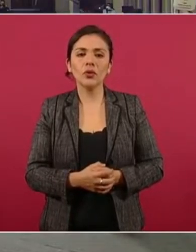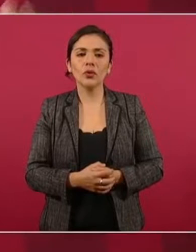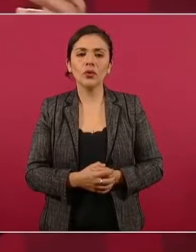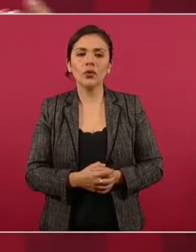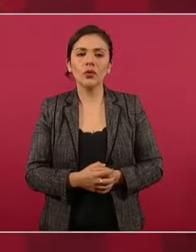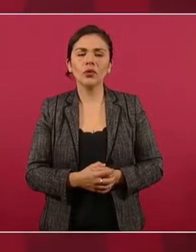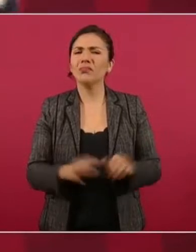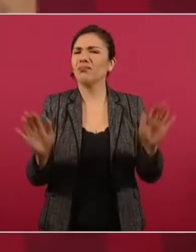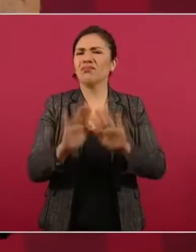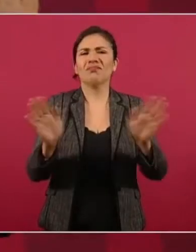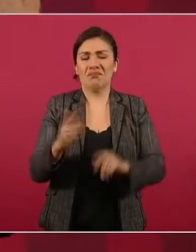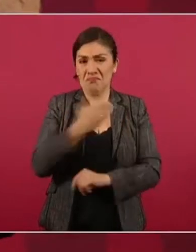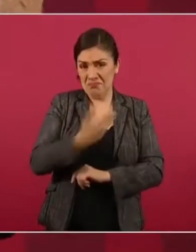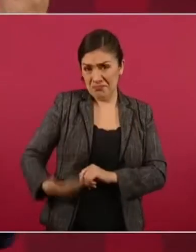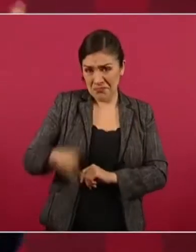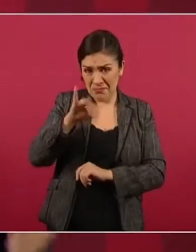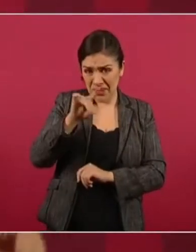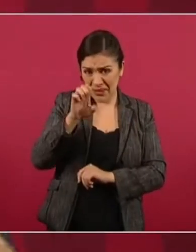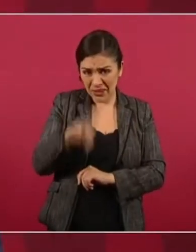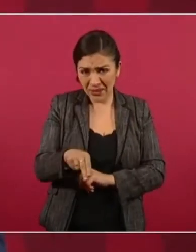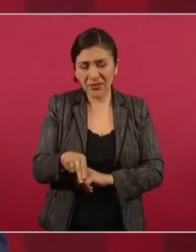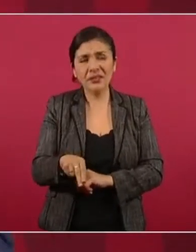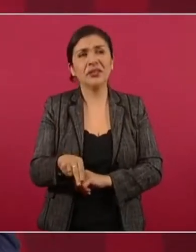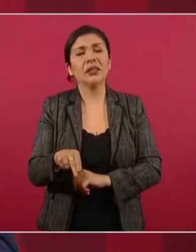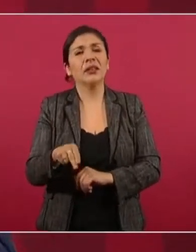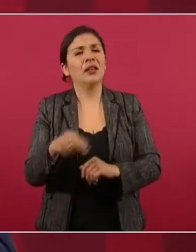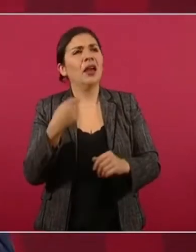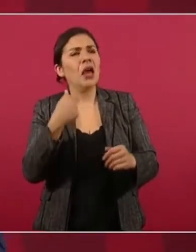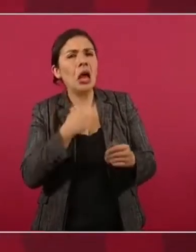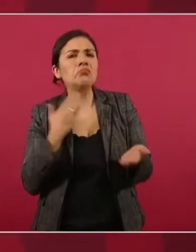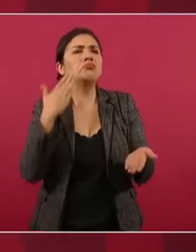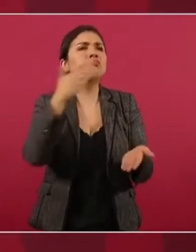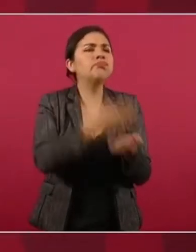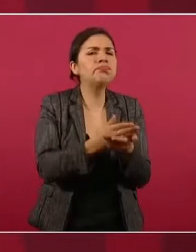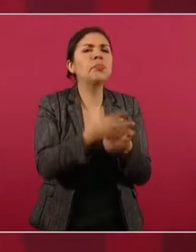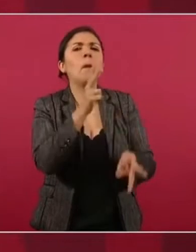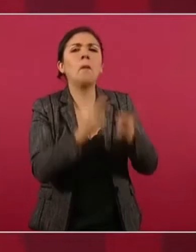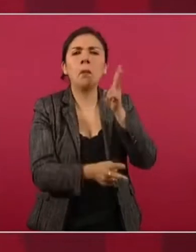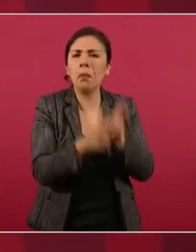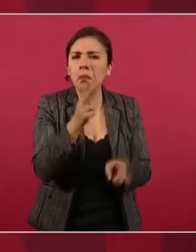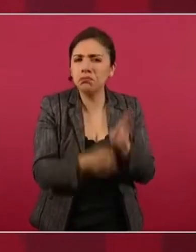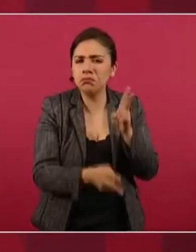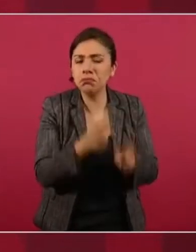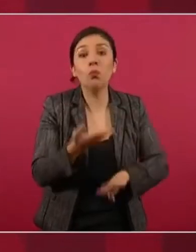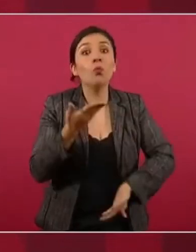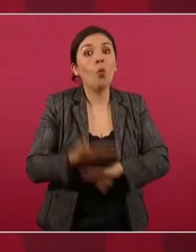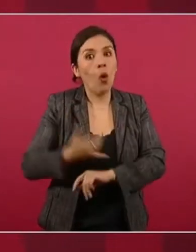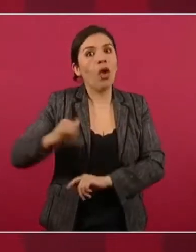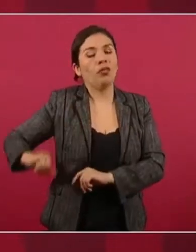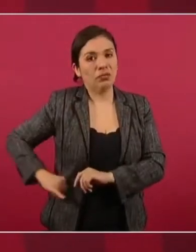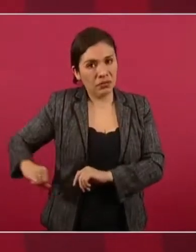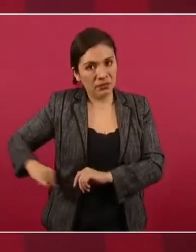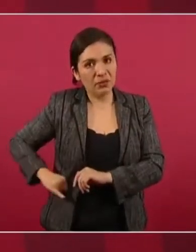No, con el presidente Biden fue una conversación muy